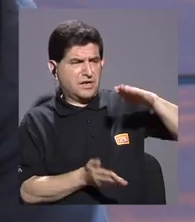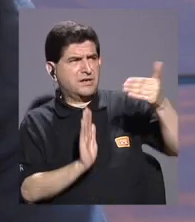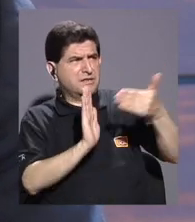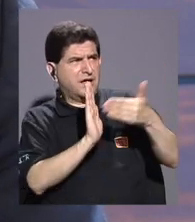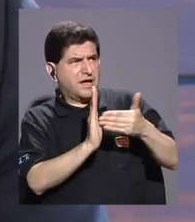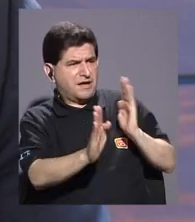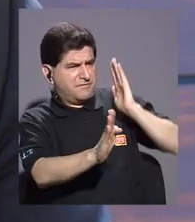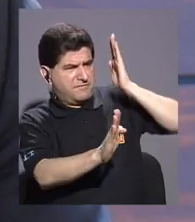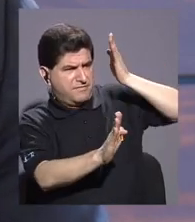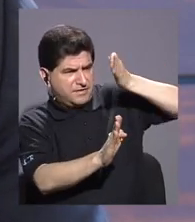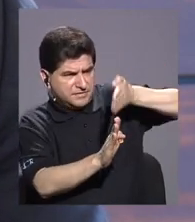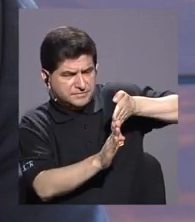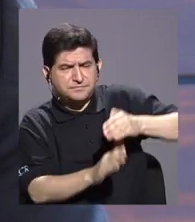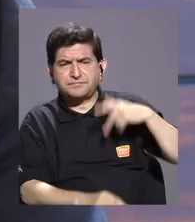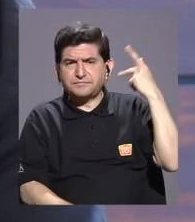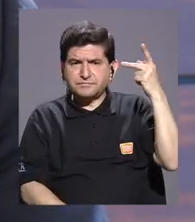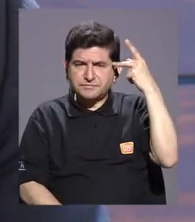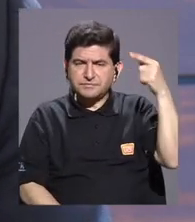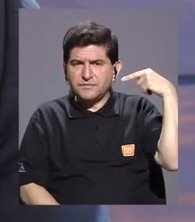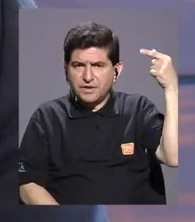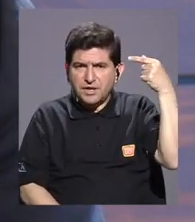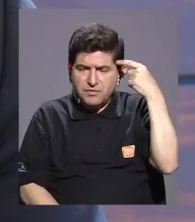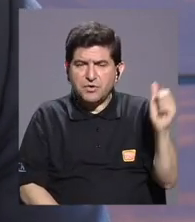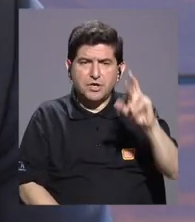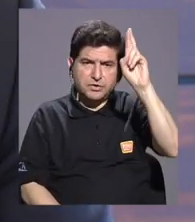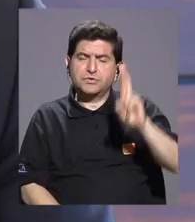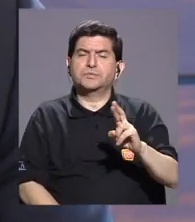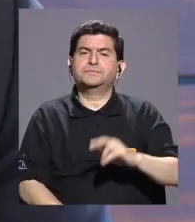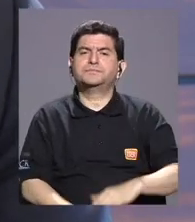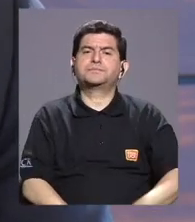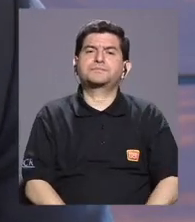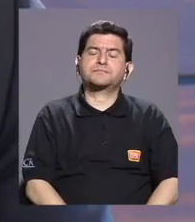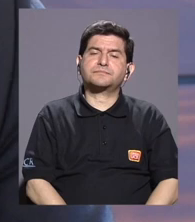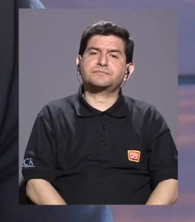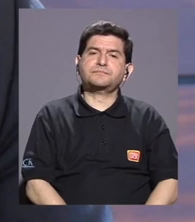una afectación directa sobre la política gubernamental costarricense.